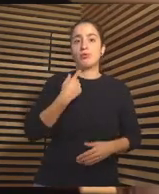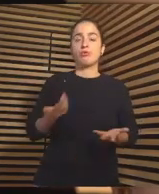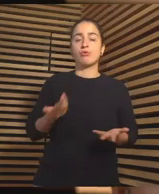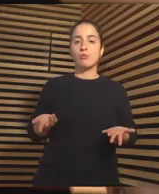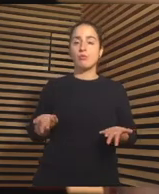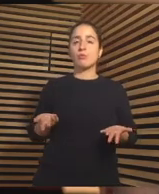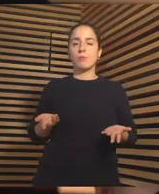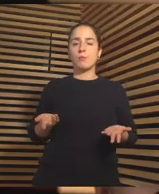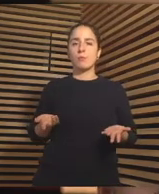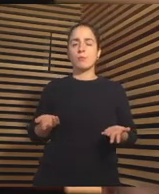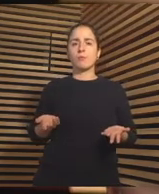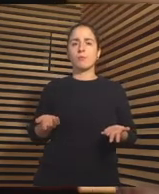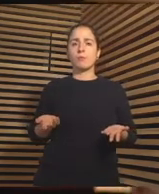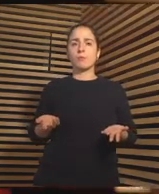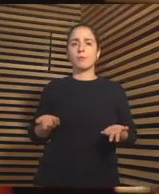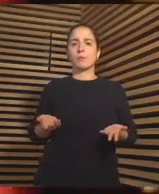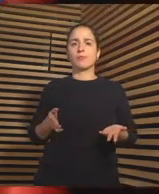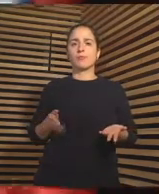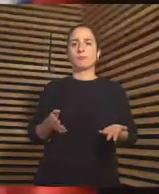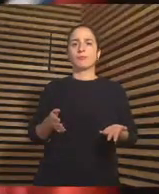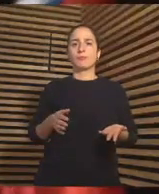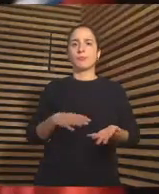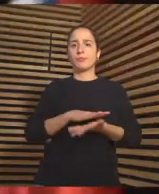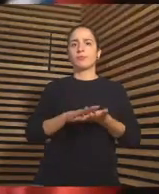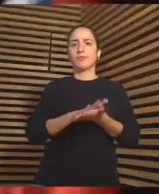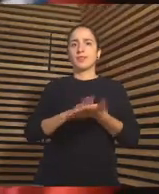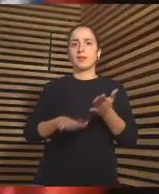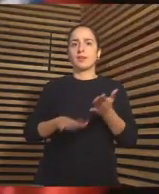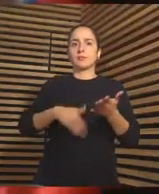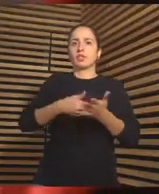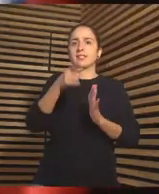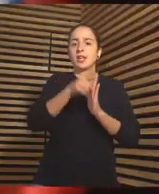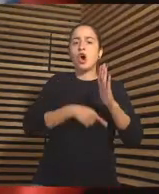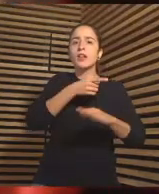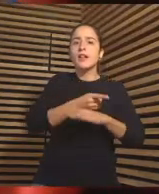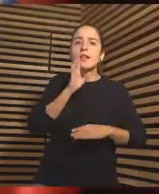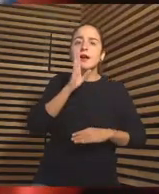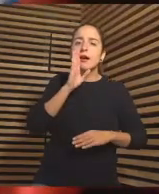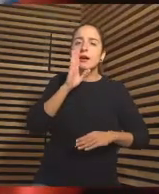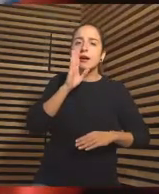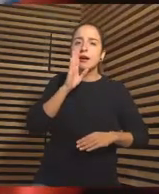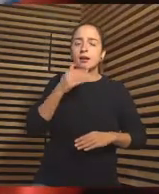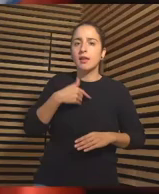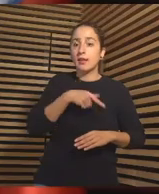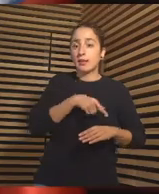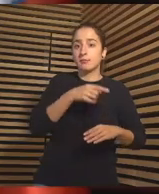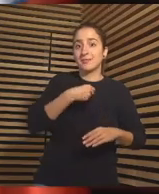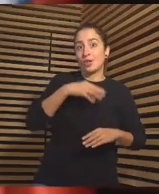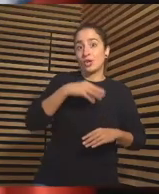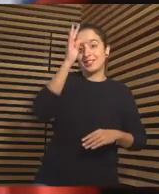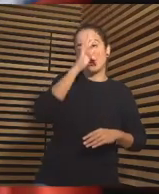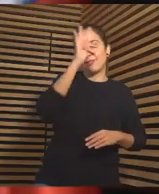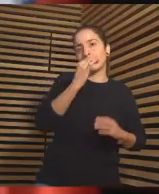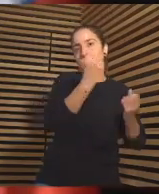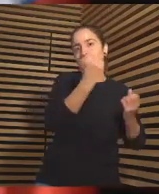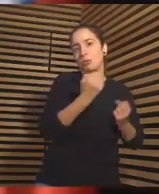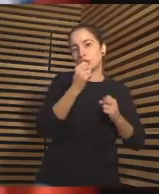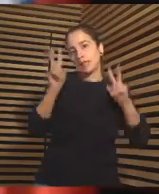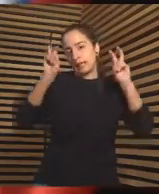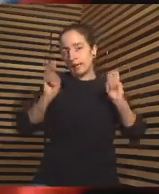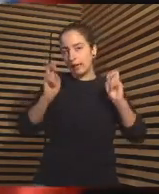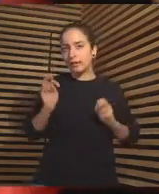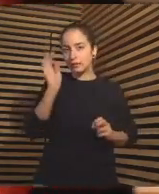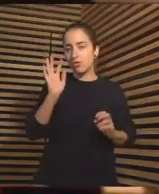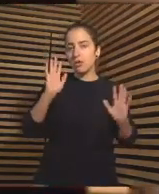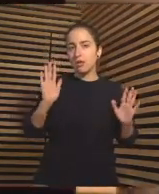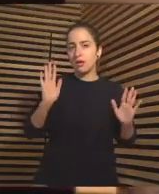Y eso que estamos hablando de que ya incluso la ordenanza anterior, la que teóricamente nos medio protege, ya era